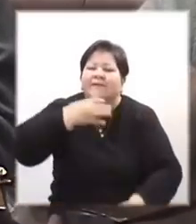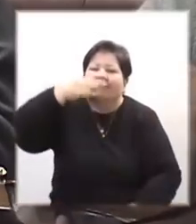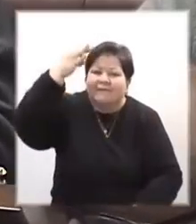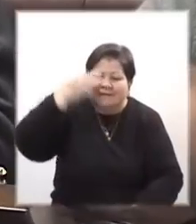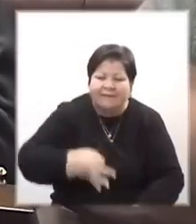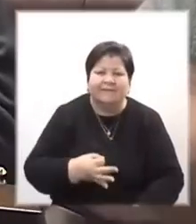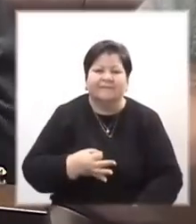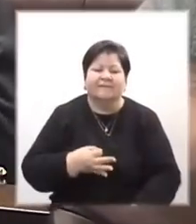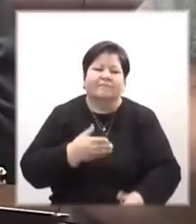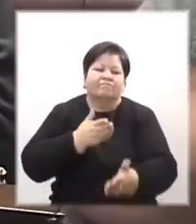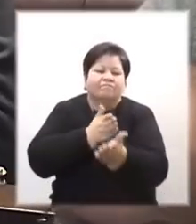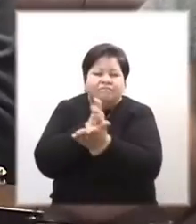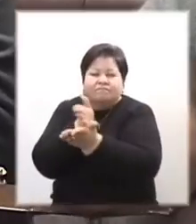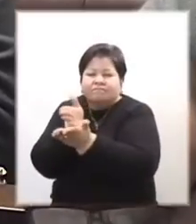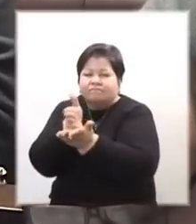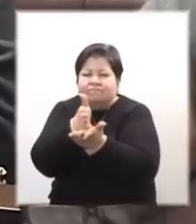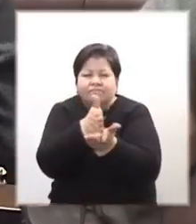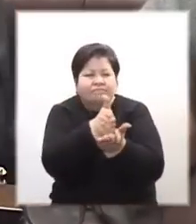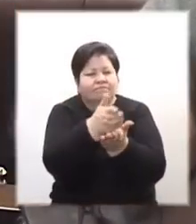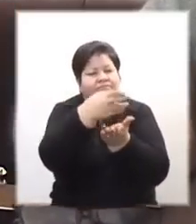rumbo predefinido